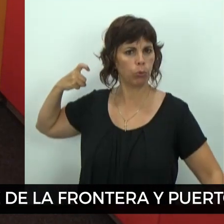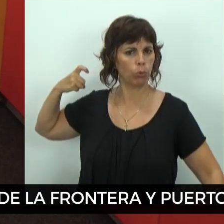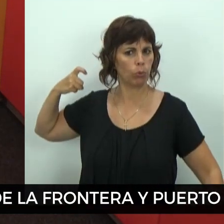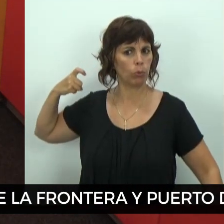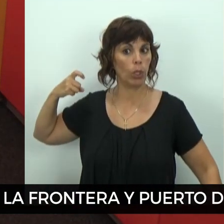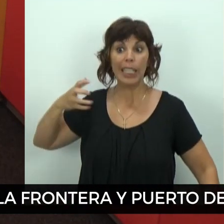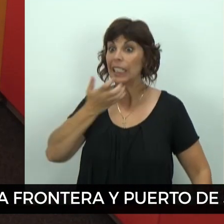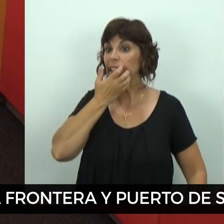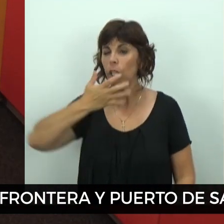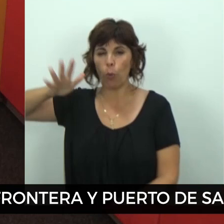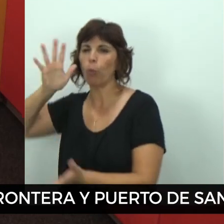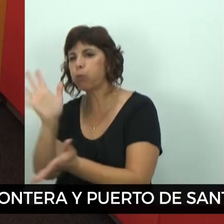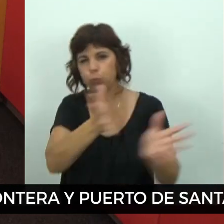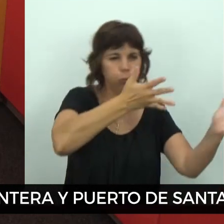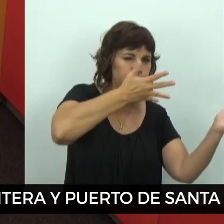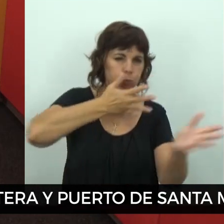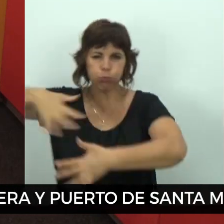vientos, las olas.